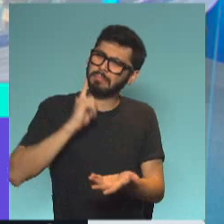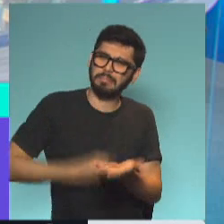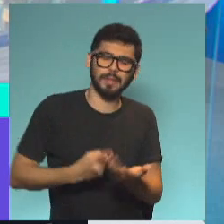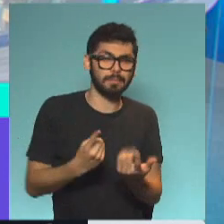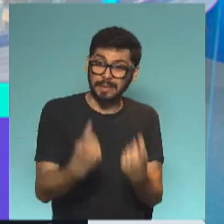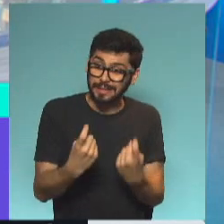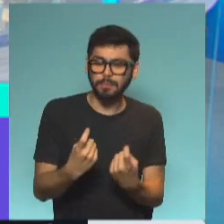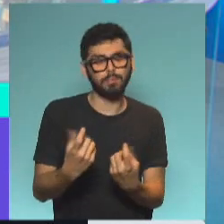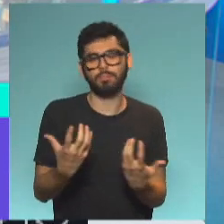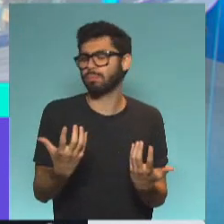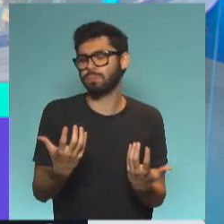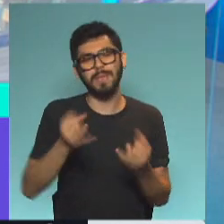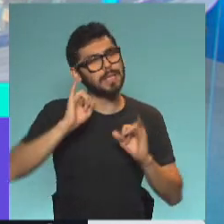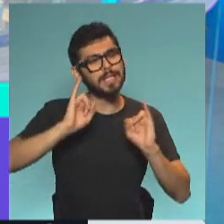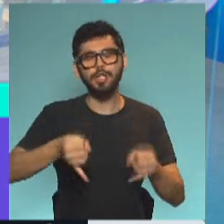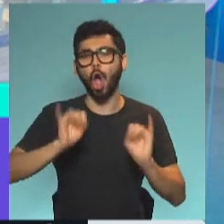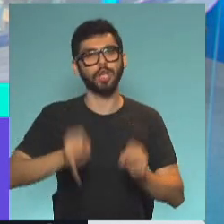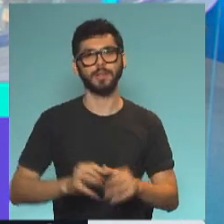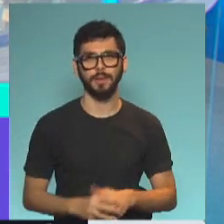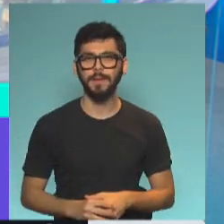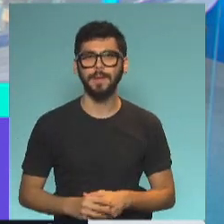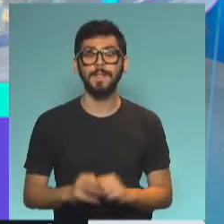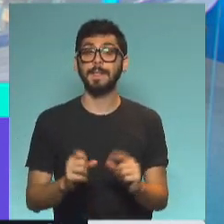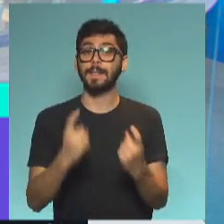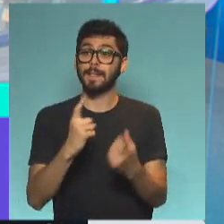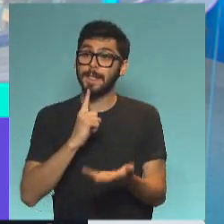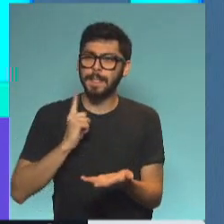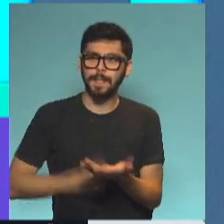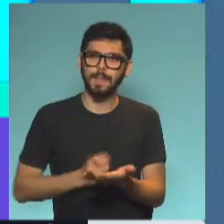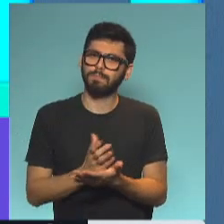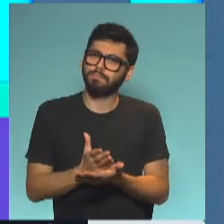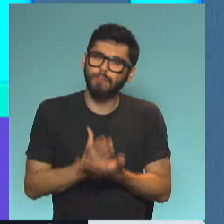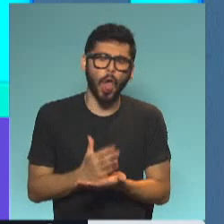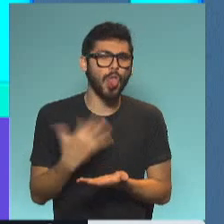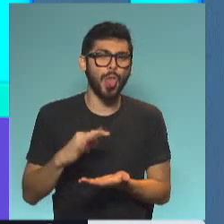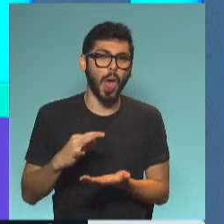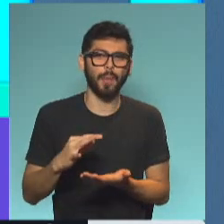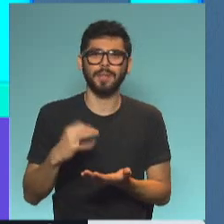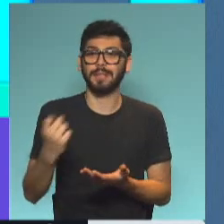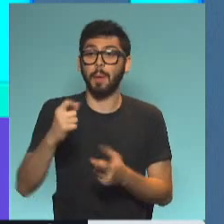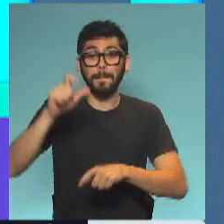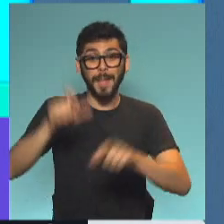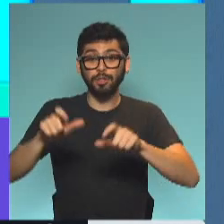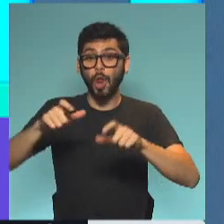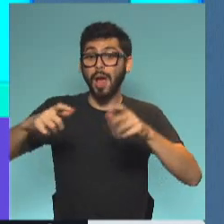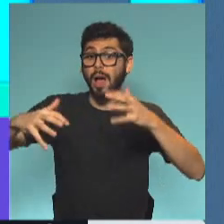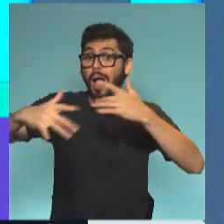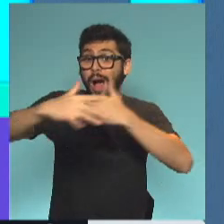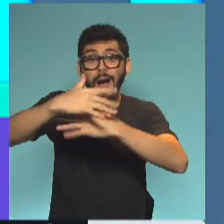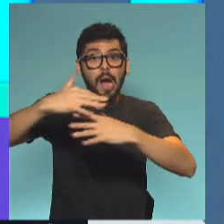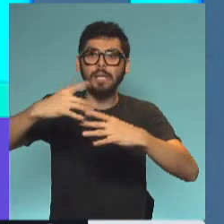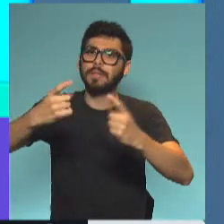absolutamente tenemos que pensar en restricciones más estrictas tenemos que pensar en una disminución de la circulación y es muy